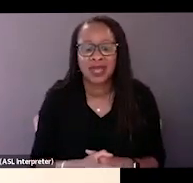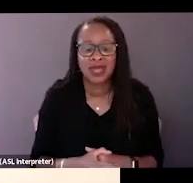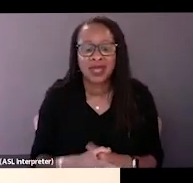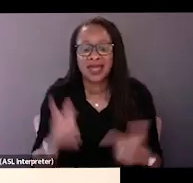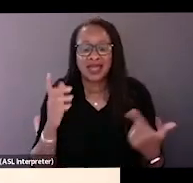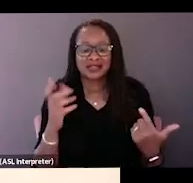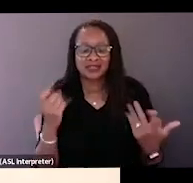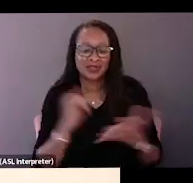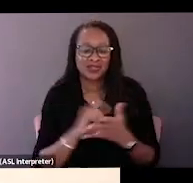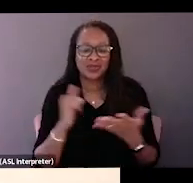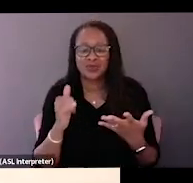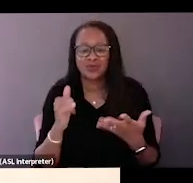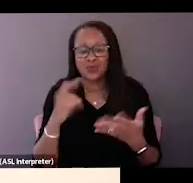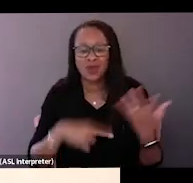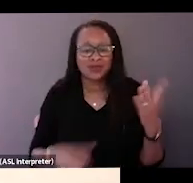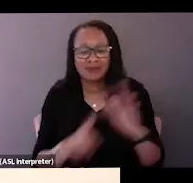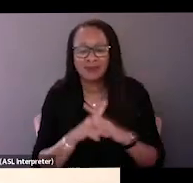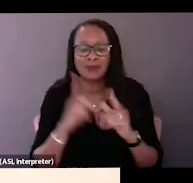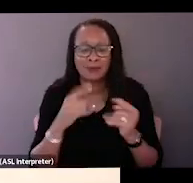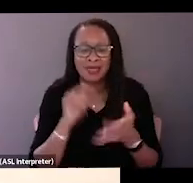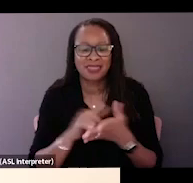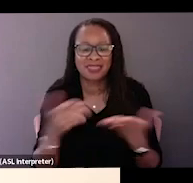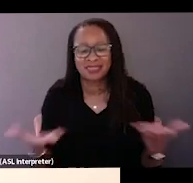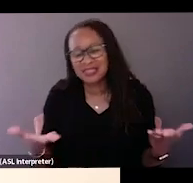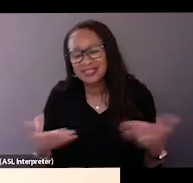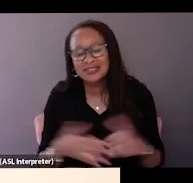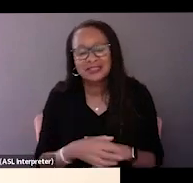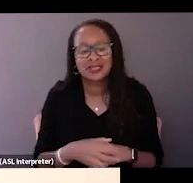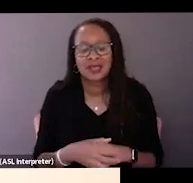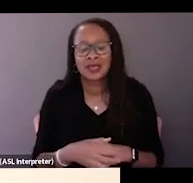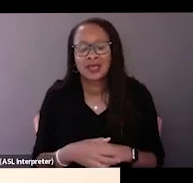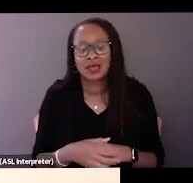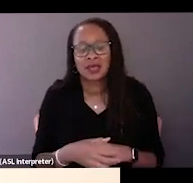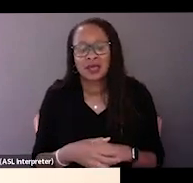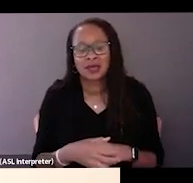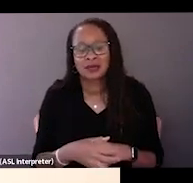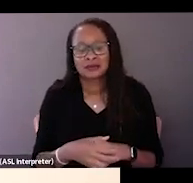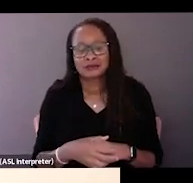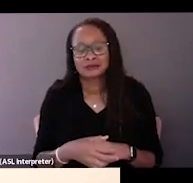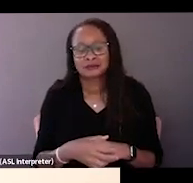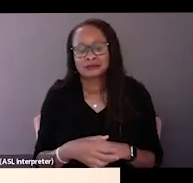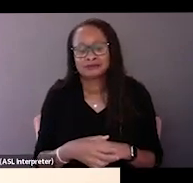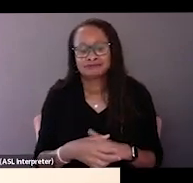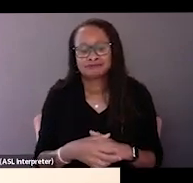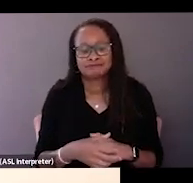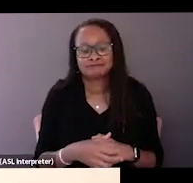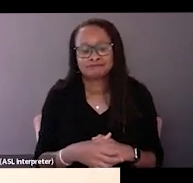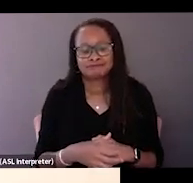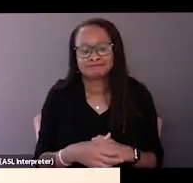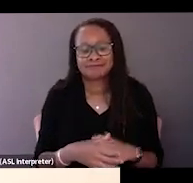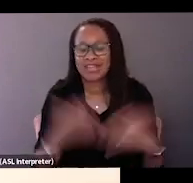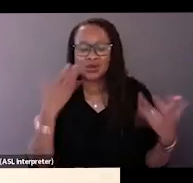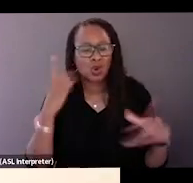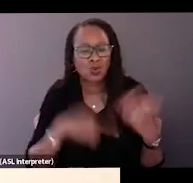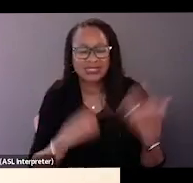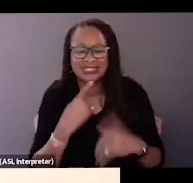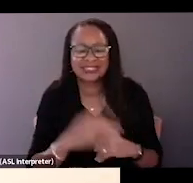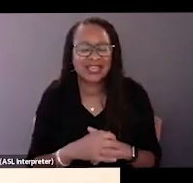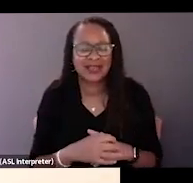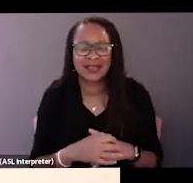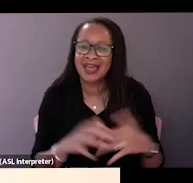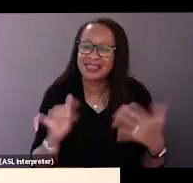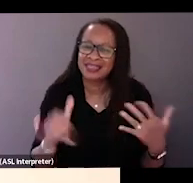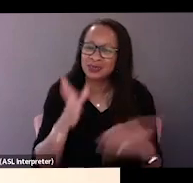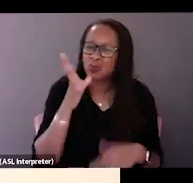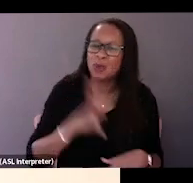¿en qué margen está esta mujer? Y qué, no sé, esto es algo que